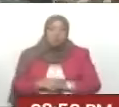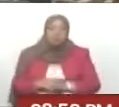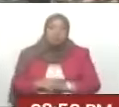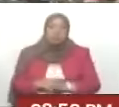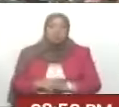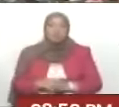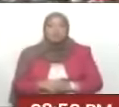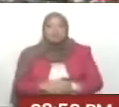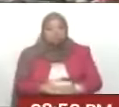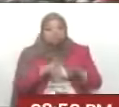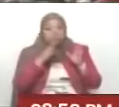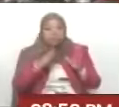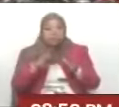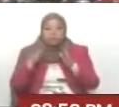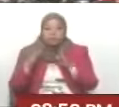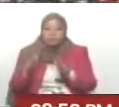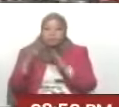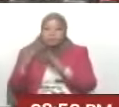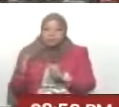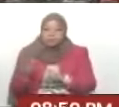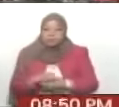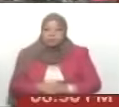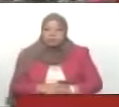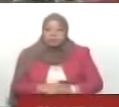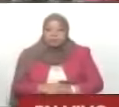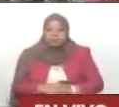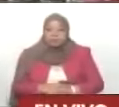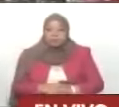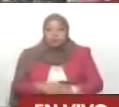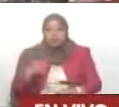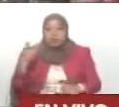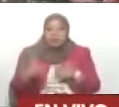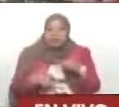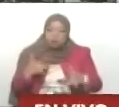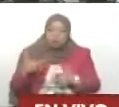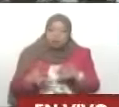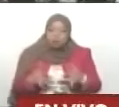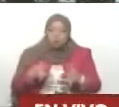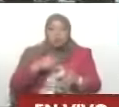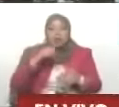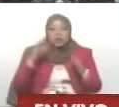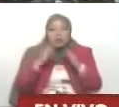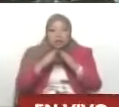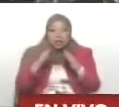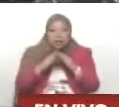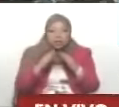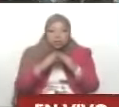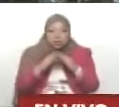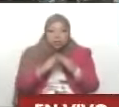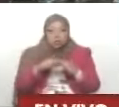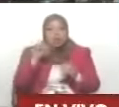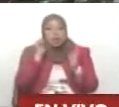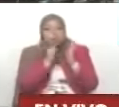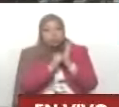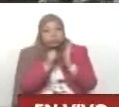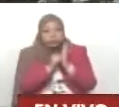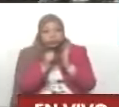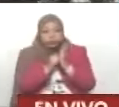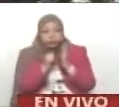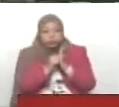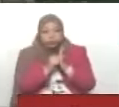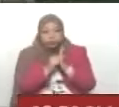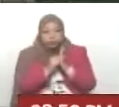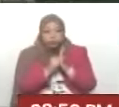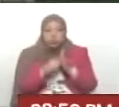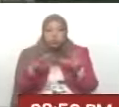organizadamente, organizados. Esa efectividad, el casa por casa, tocar las puertas, organizar